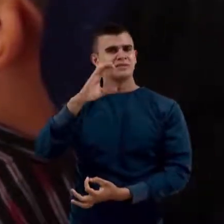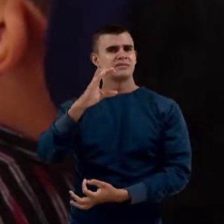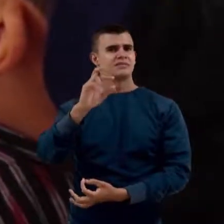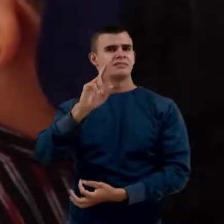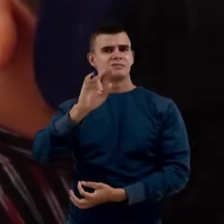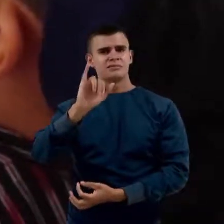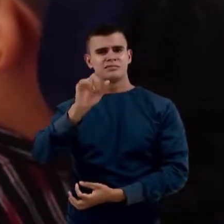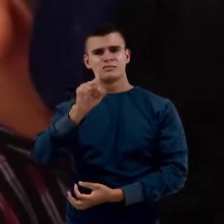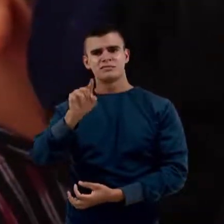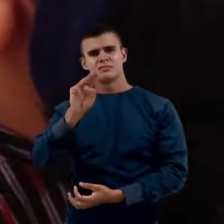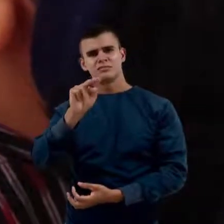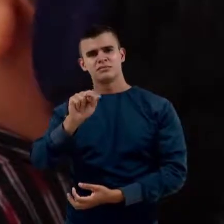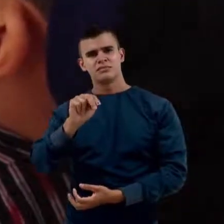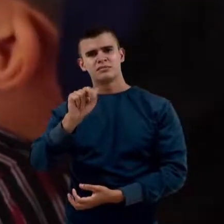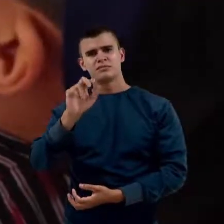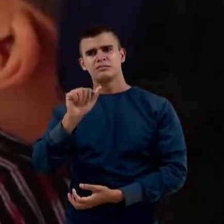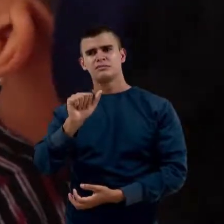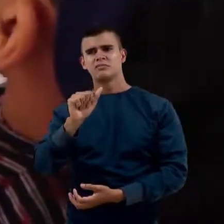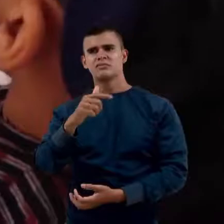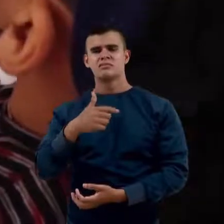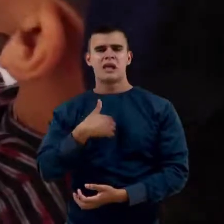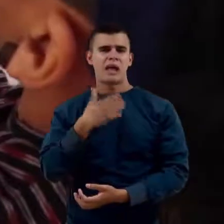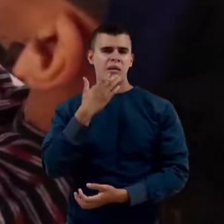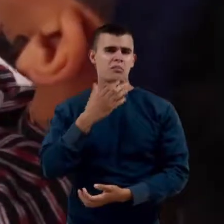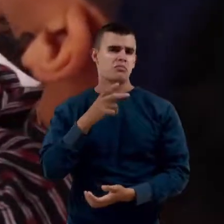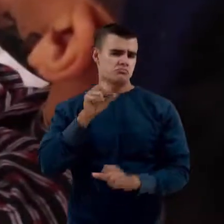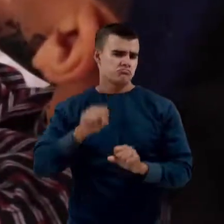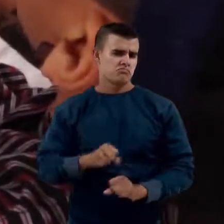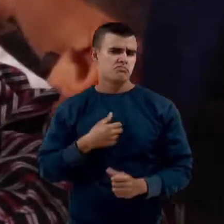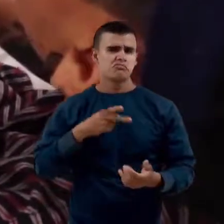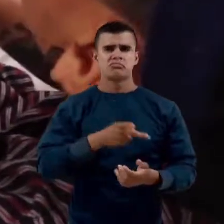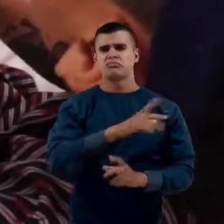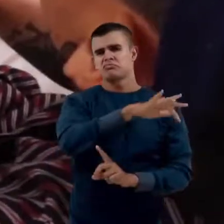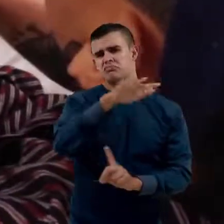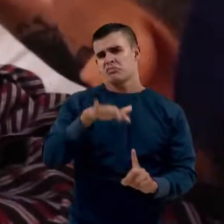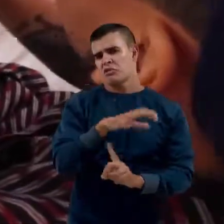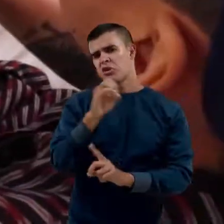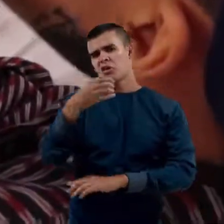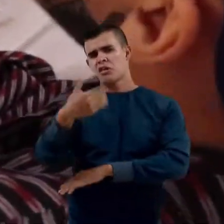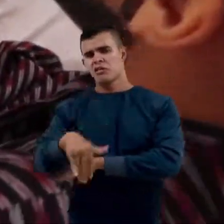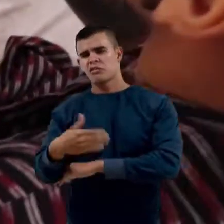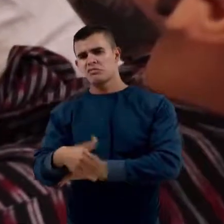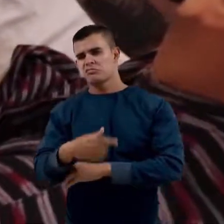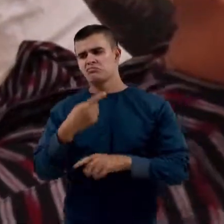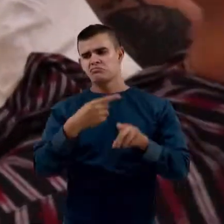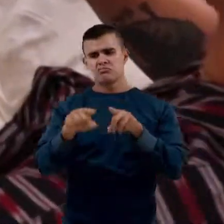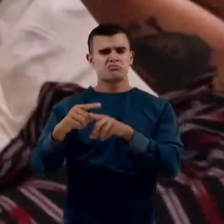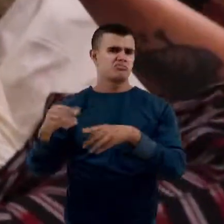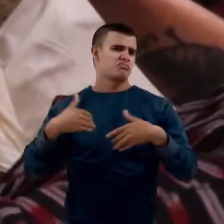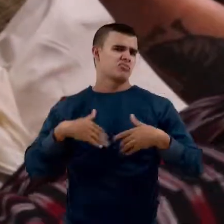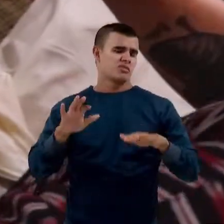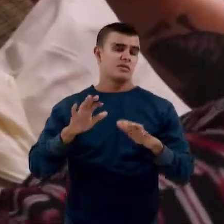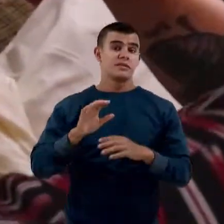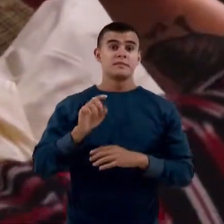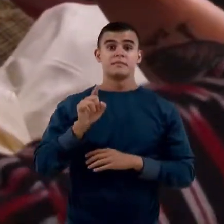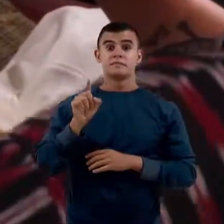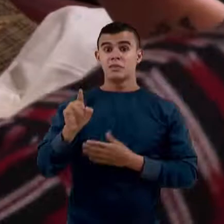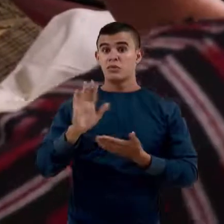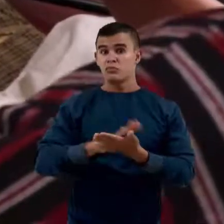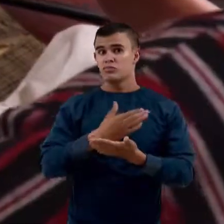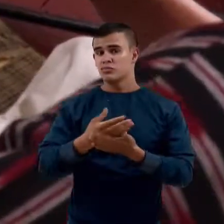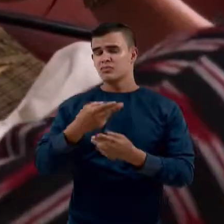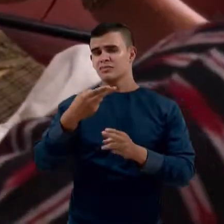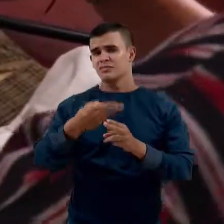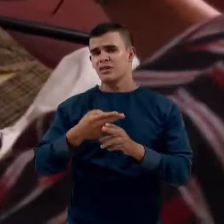Krishna, porque todo el tiempo estamos cantando Hare Krishna o en la calle, en un parque, donde sea, pero es Hare Krishna. Y el movimiento del kirtan, que es el tipo de música